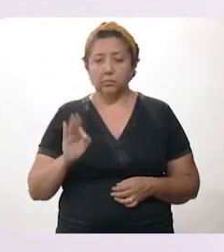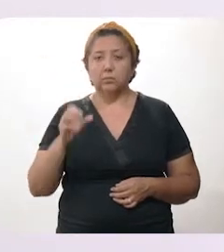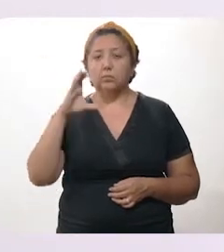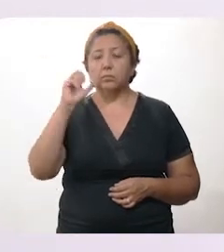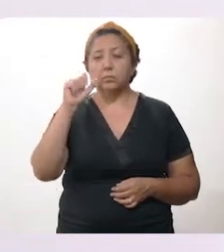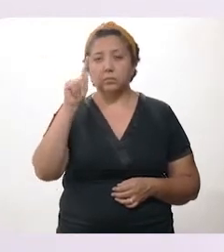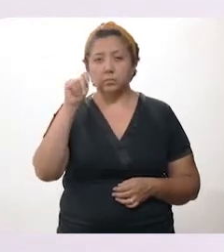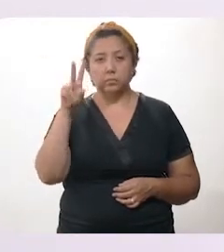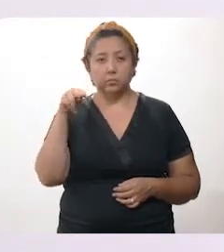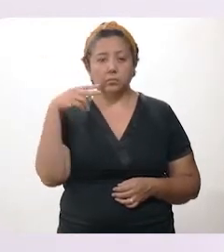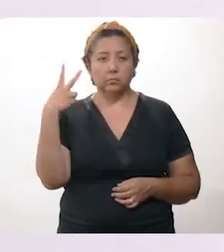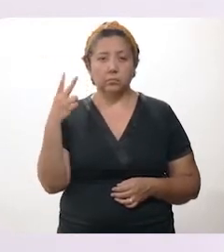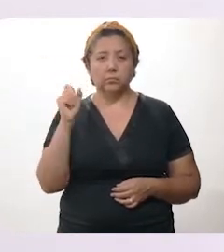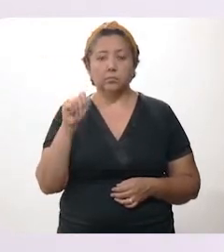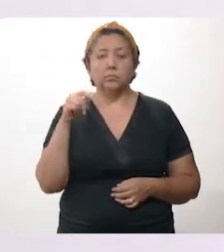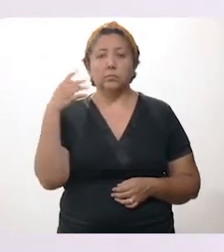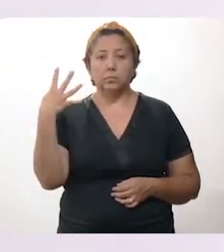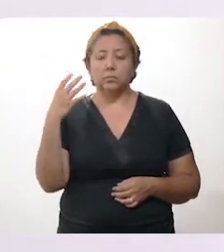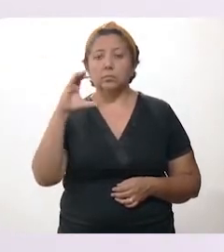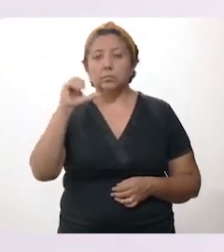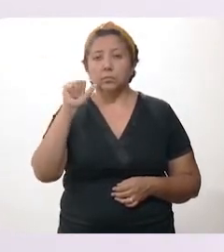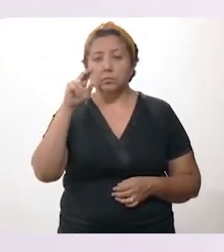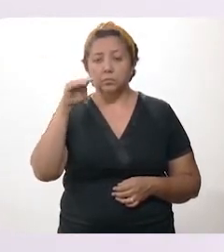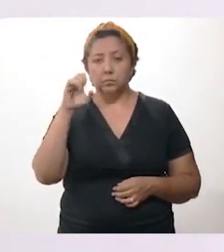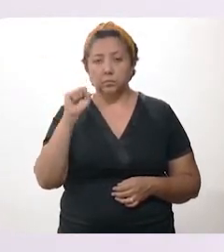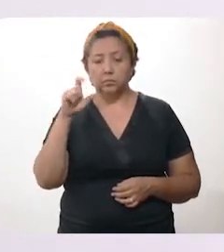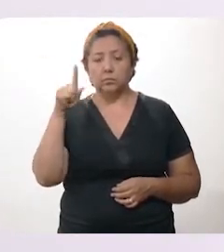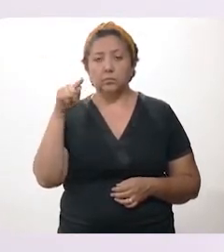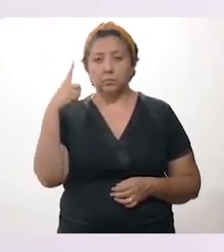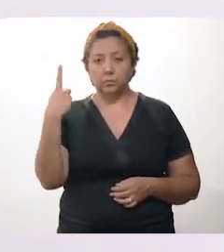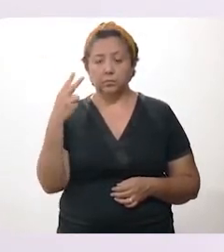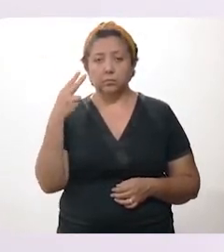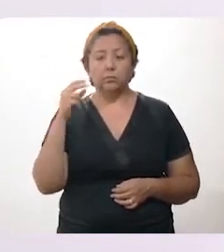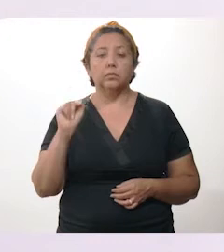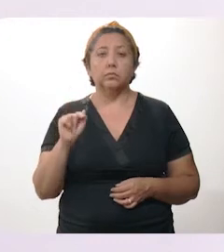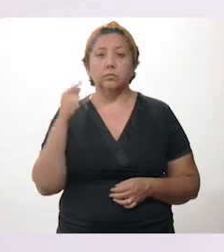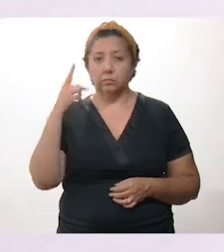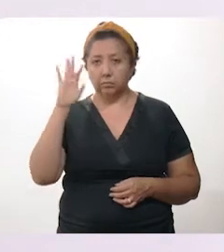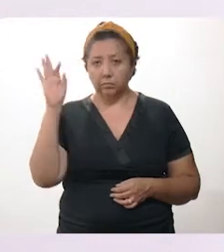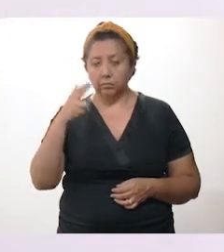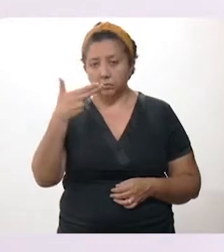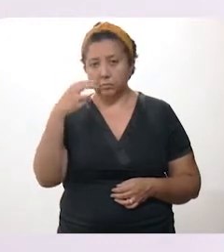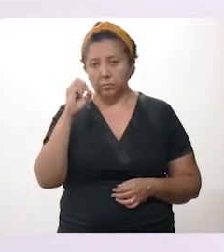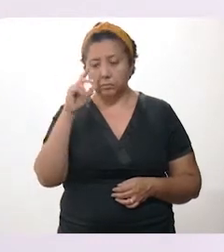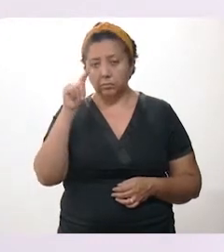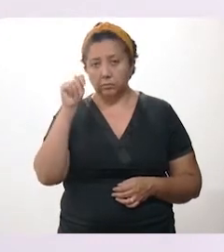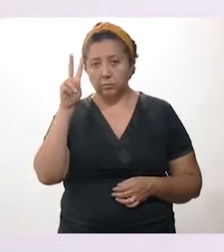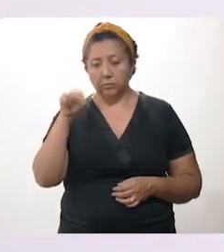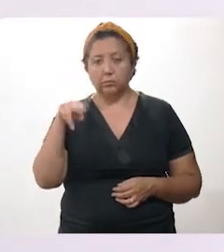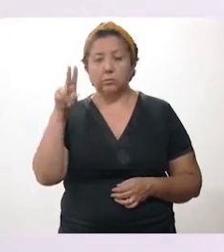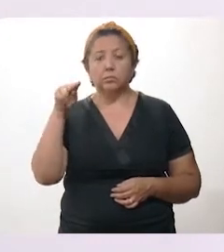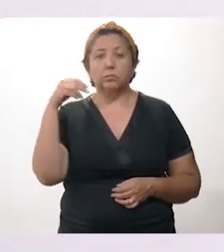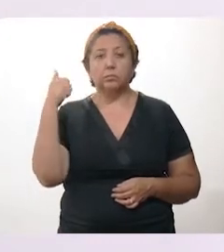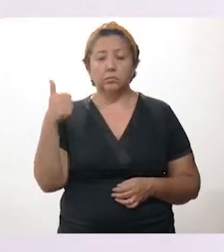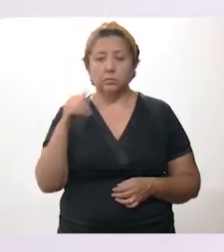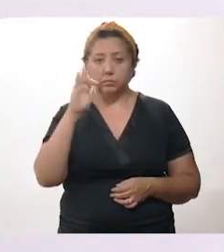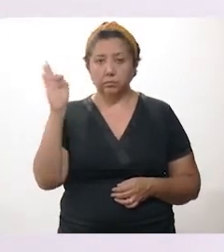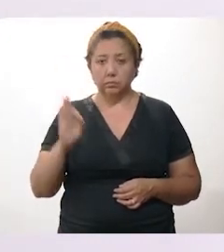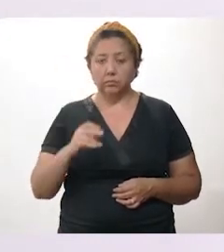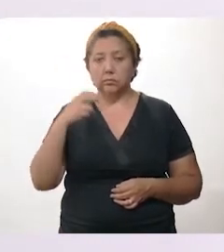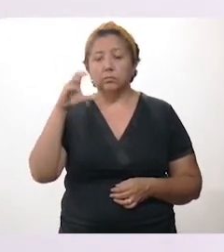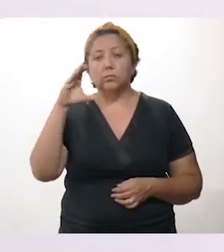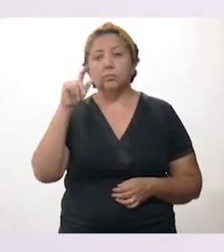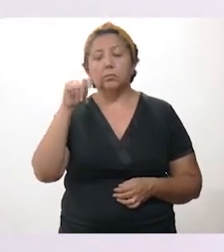Celestún 82.4%, Cacalchen 72.1%, Joctún 86%,